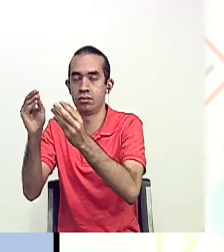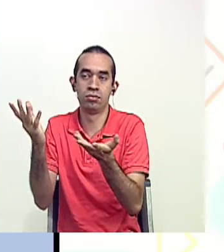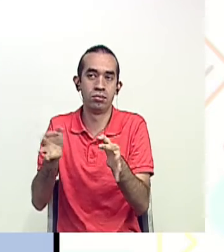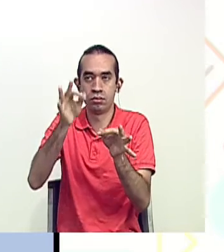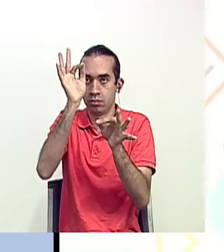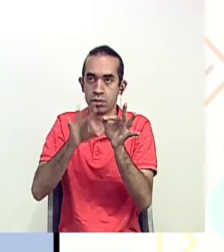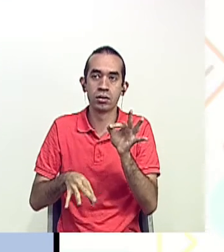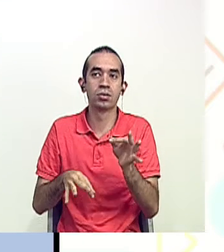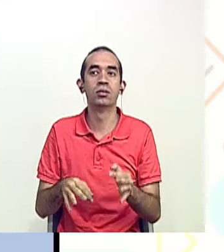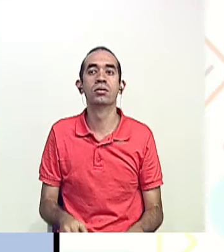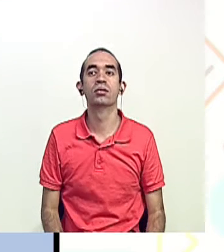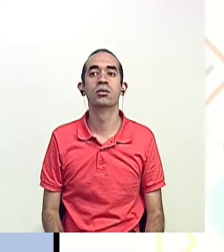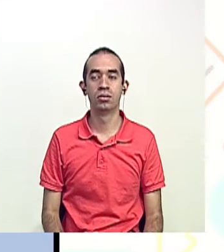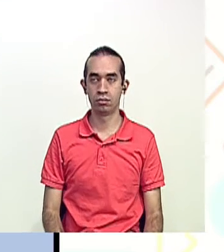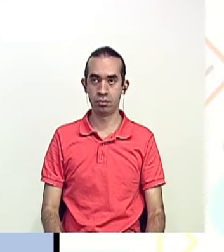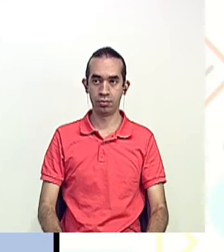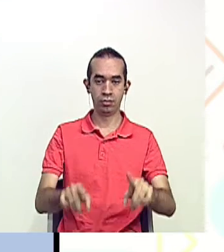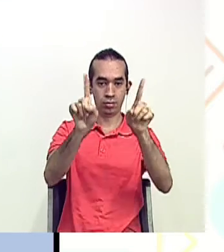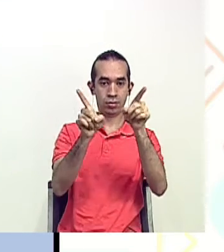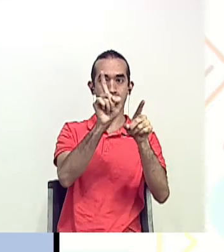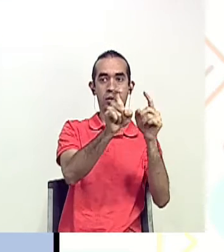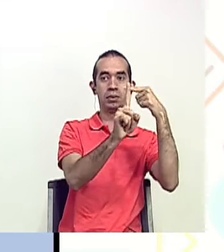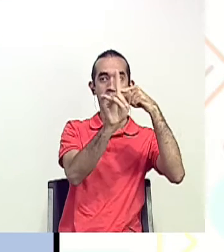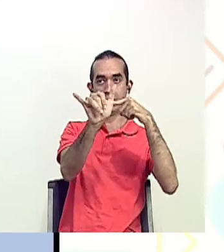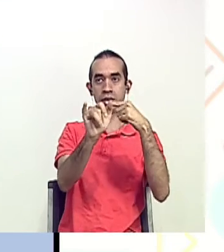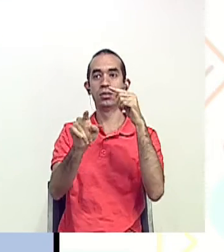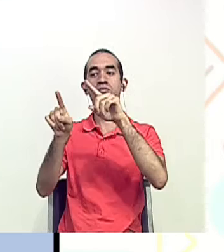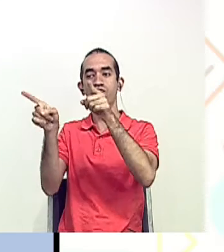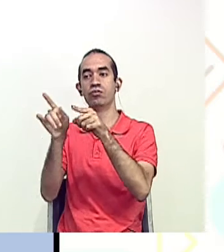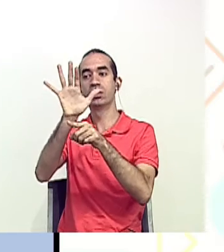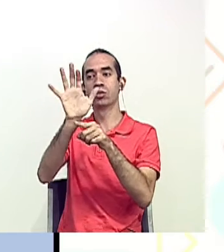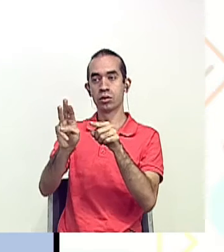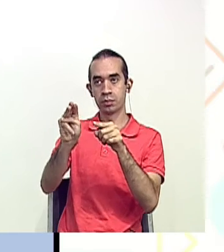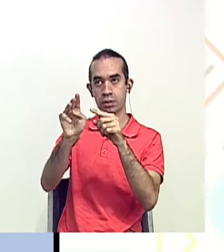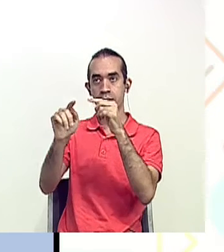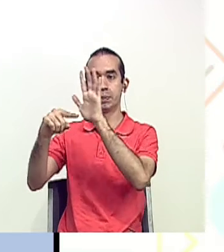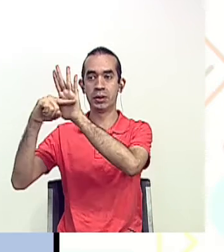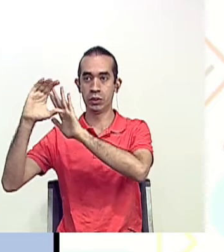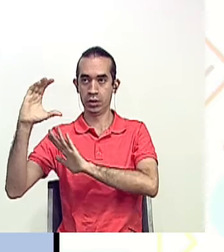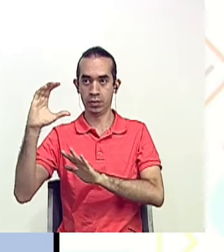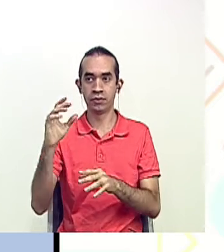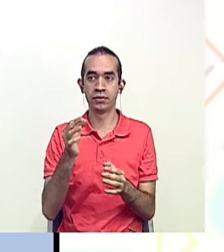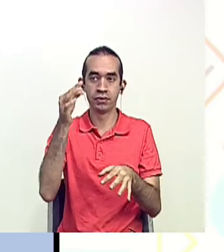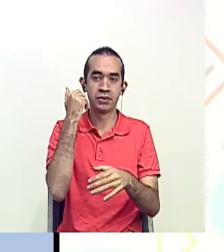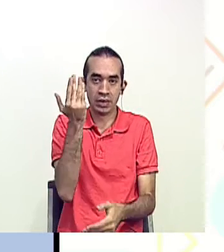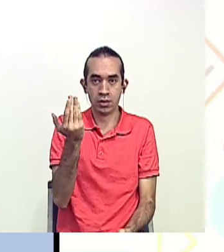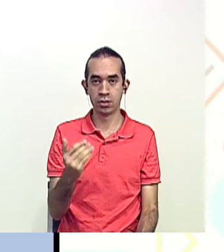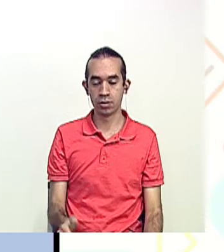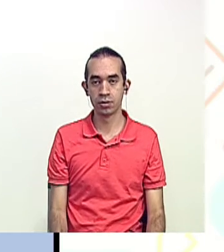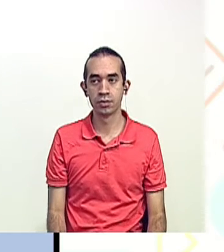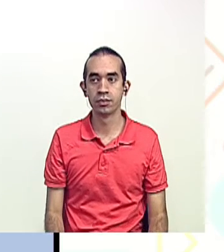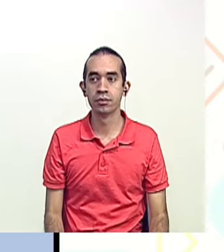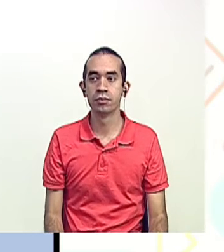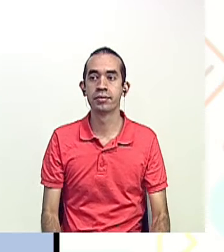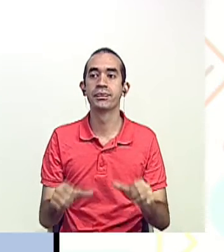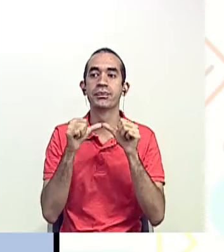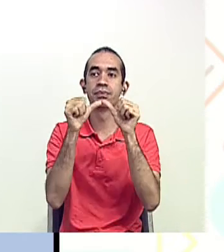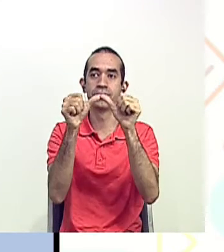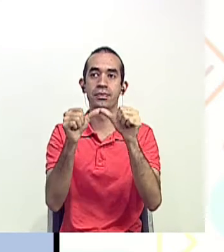La expresión 5m menos c. ¿Ven qué fácil?